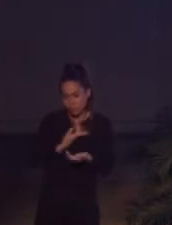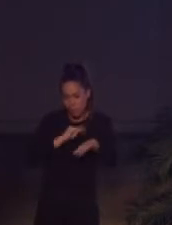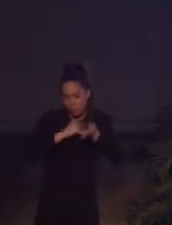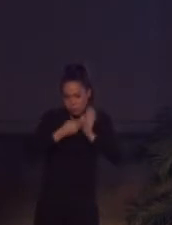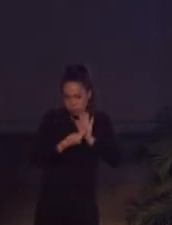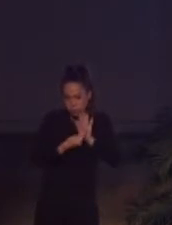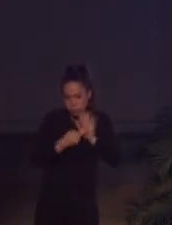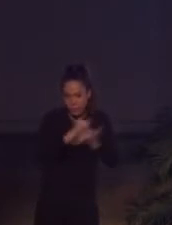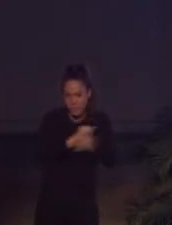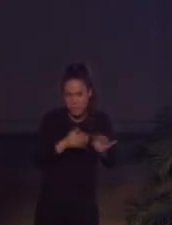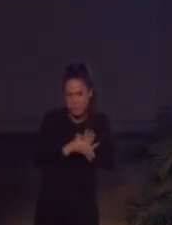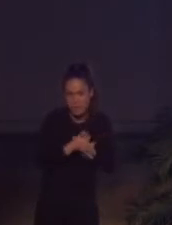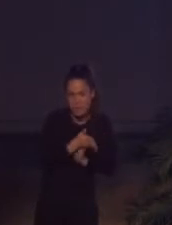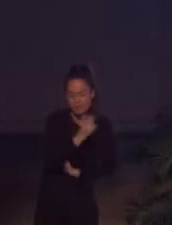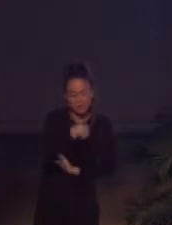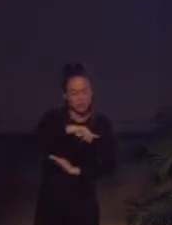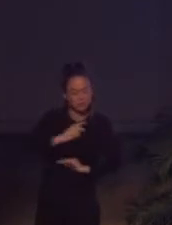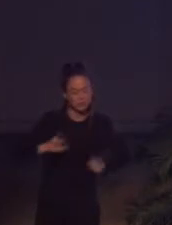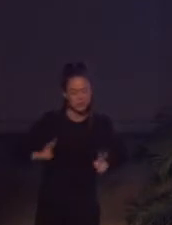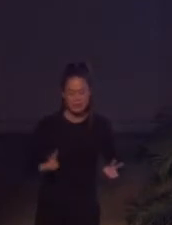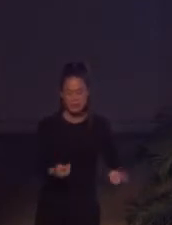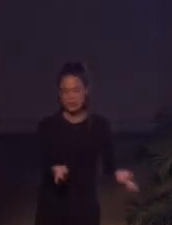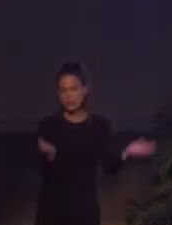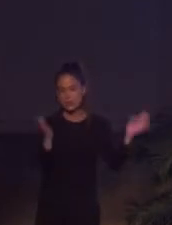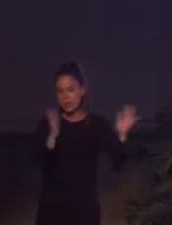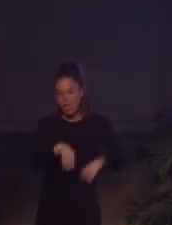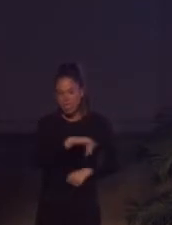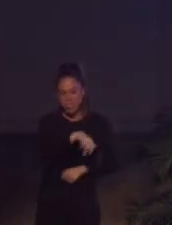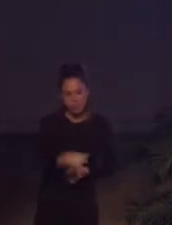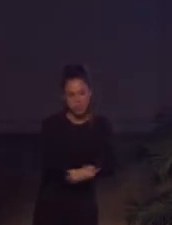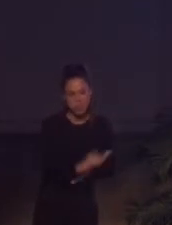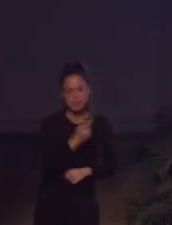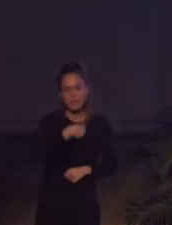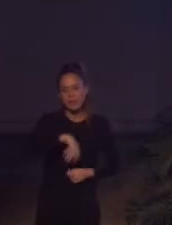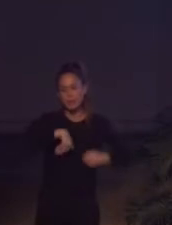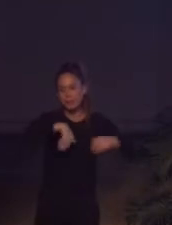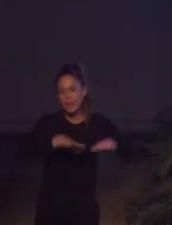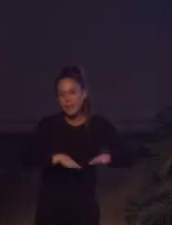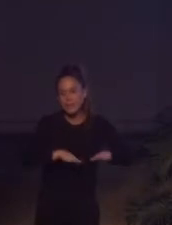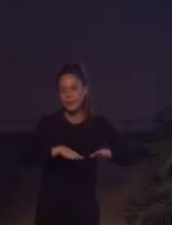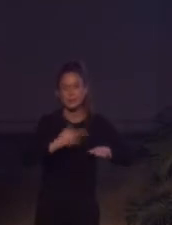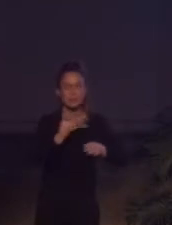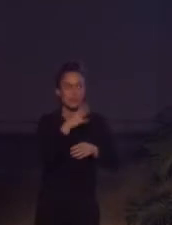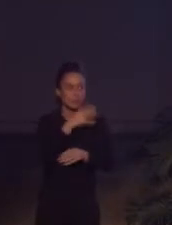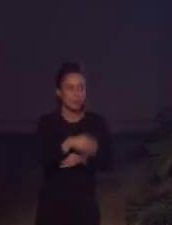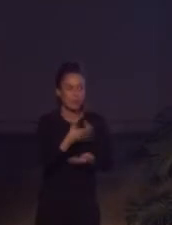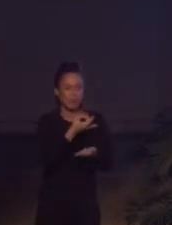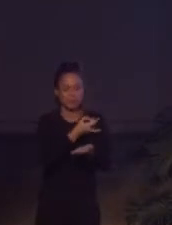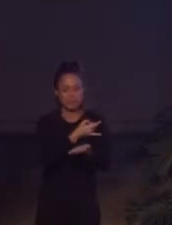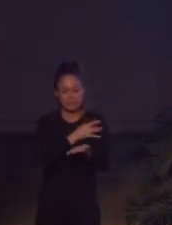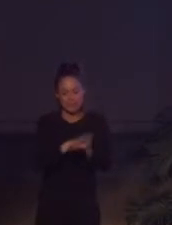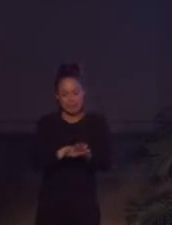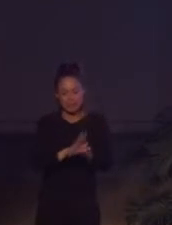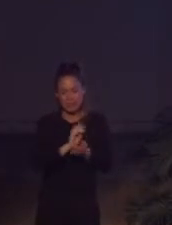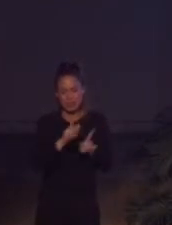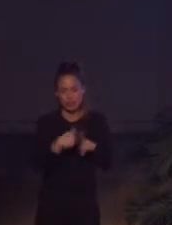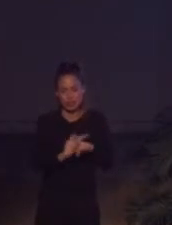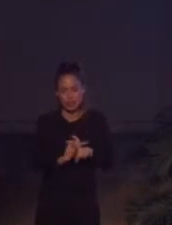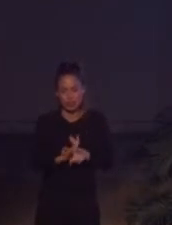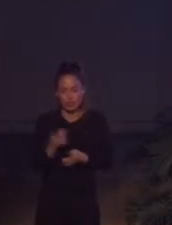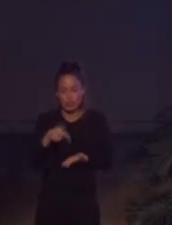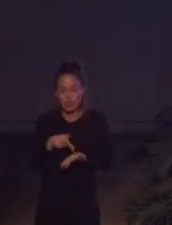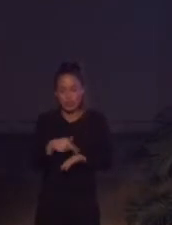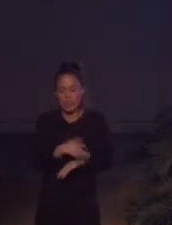terminando, no teníamos energía. Además, con los paroles, con eso de que eran gratuitos, estábamos endeudadas. Aún no habíamos pagado la